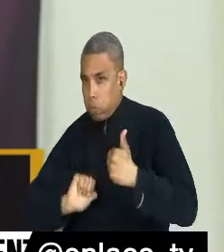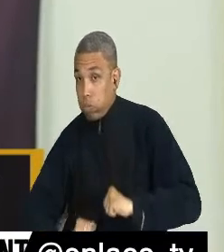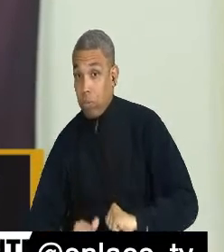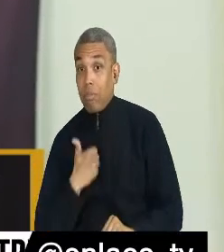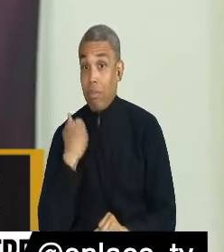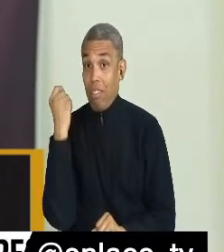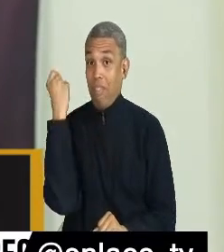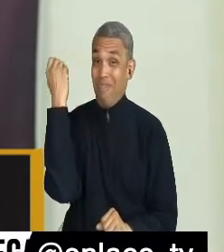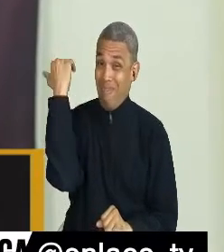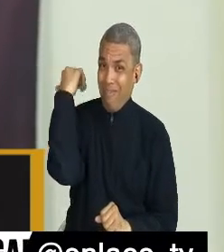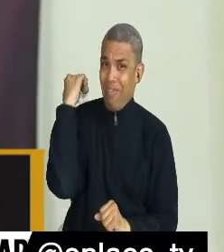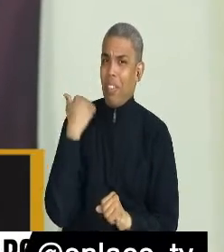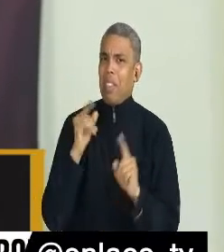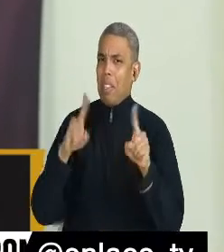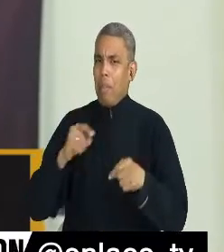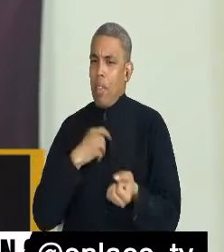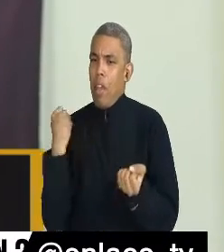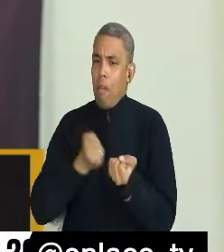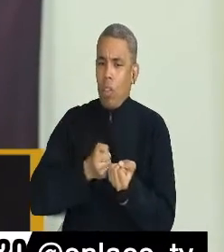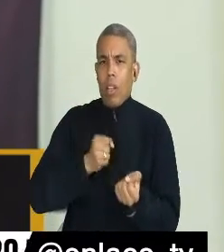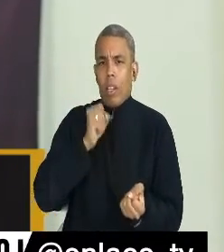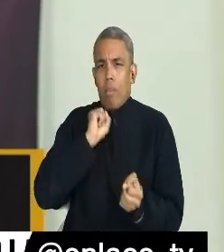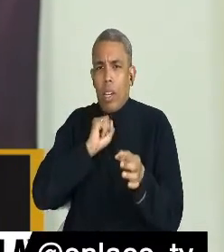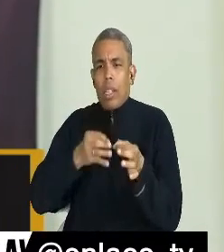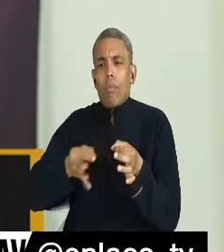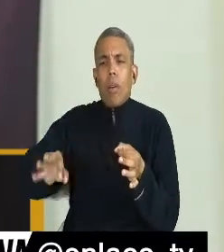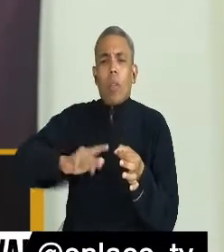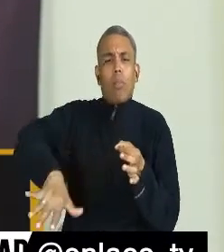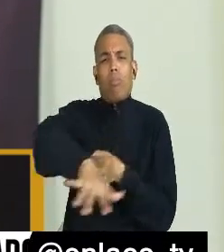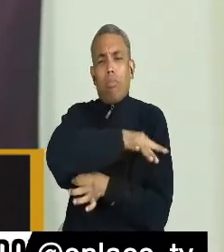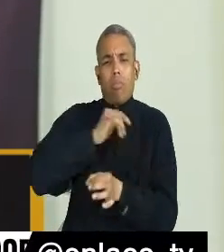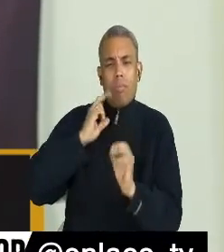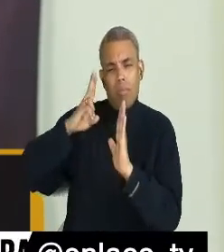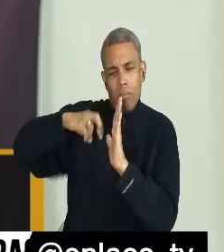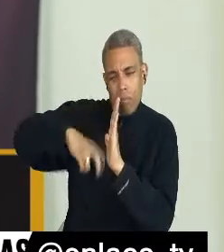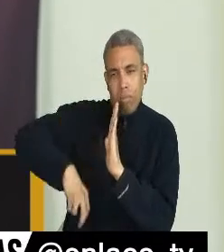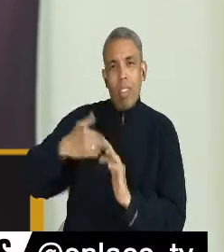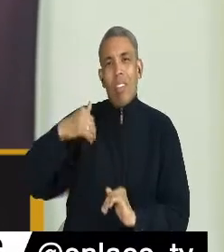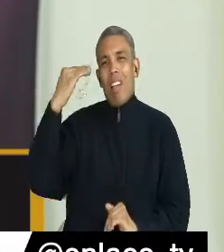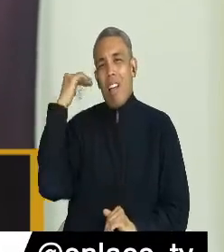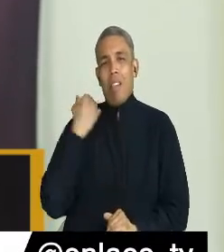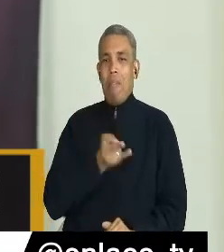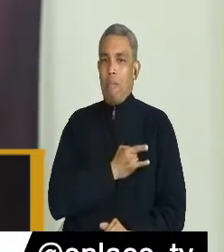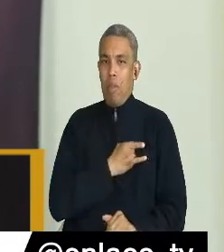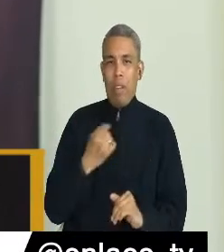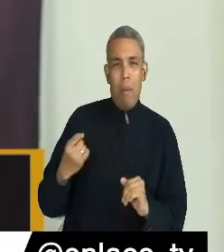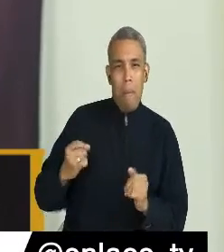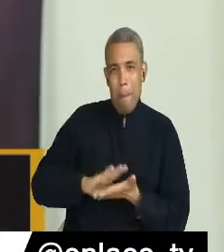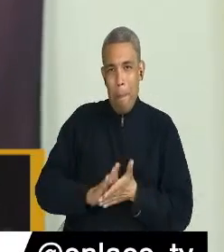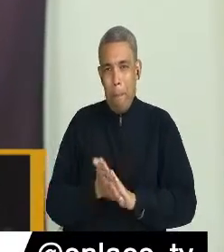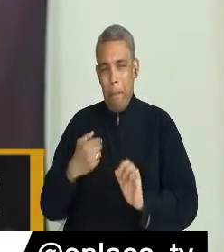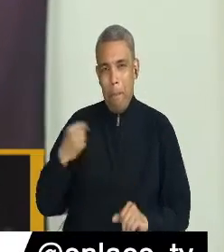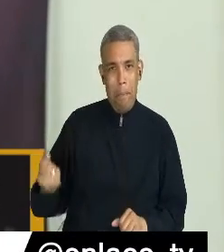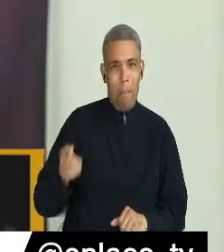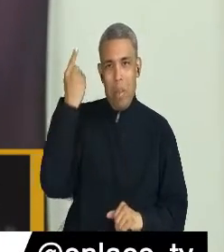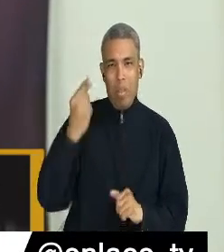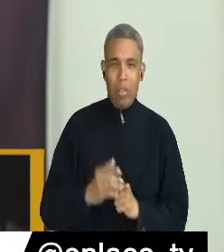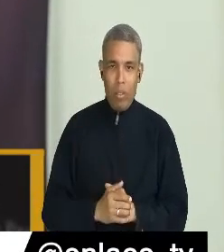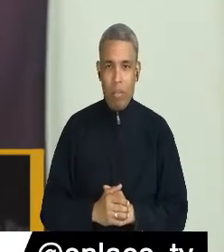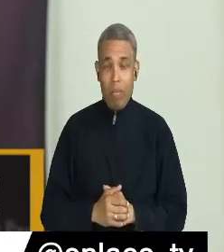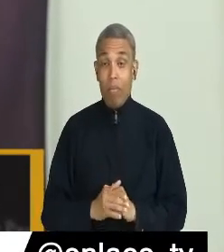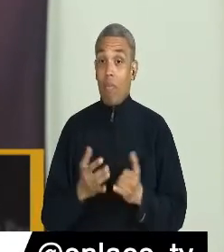tema regional que ésta era una gran apuesta que teníamos desde hace mucho tiempo y bueno creo que más de 1.800 personas